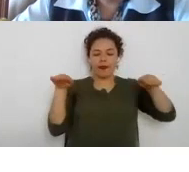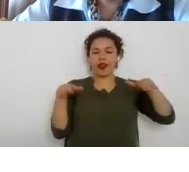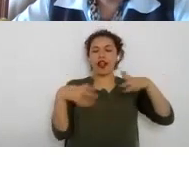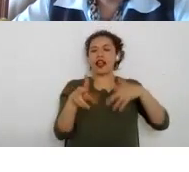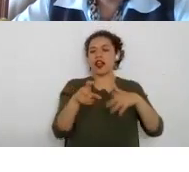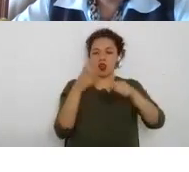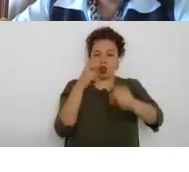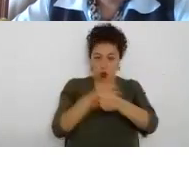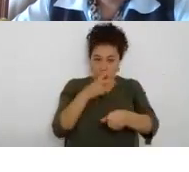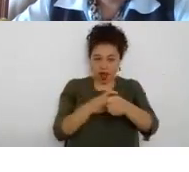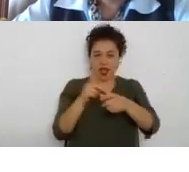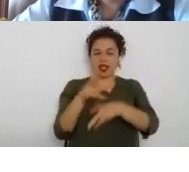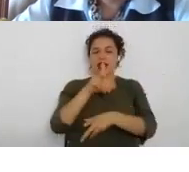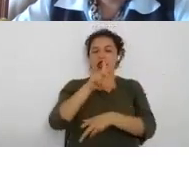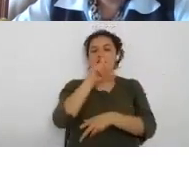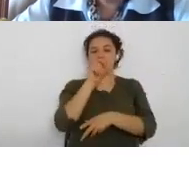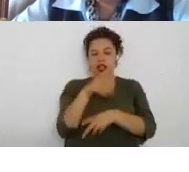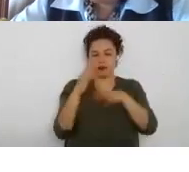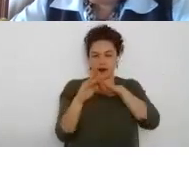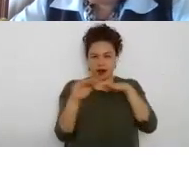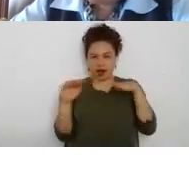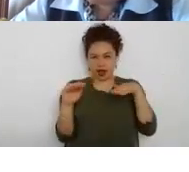acuerdo? Entonces, ¿qué vamos a proceder a hacer?